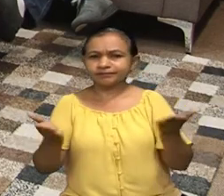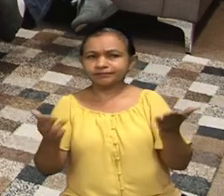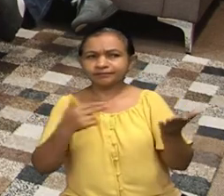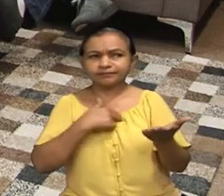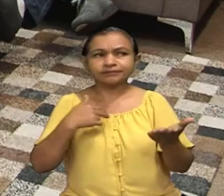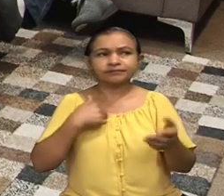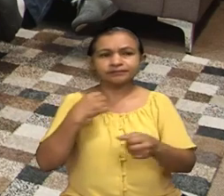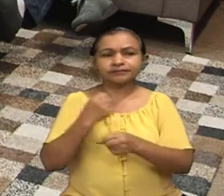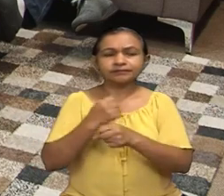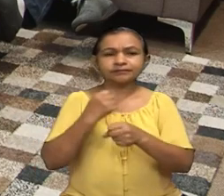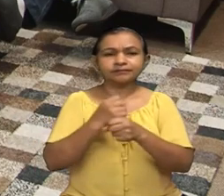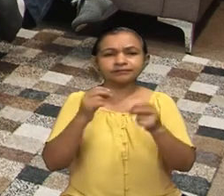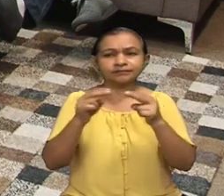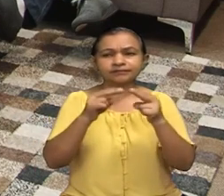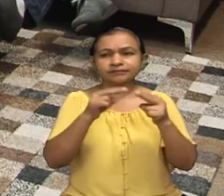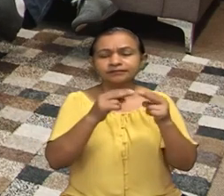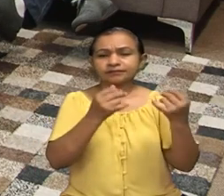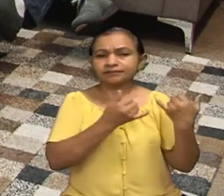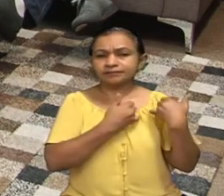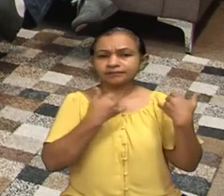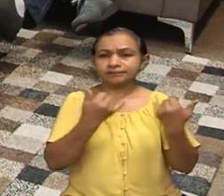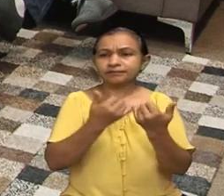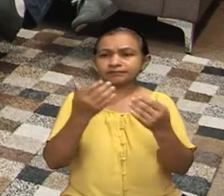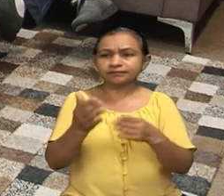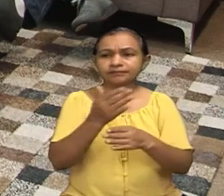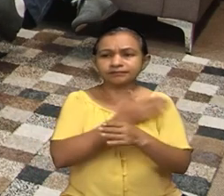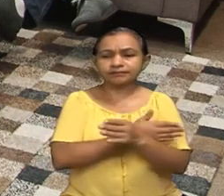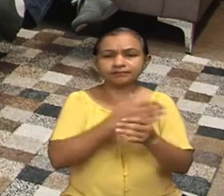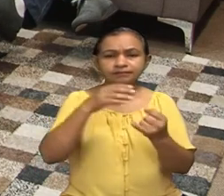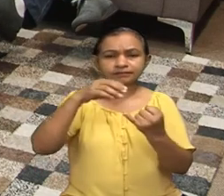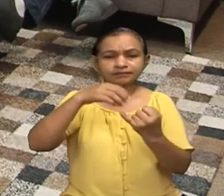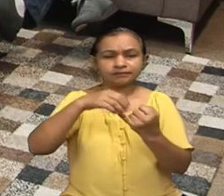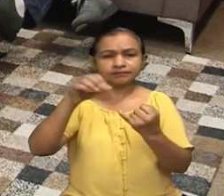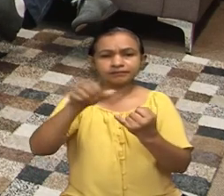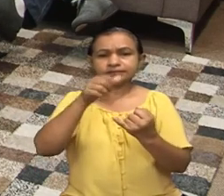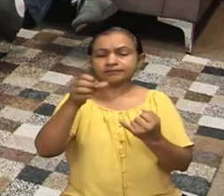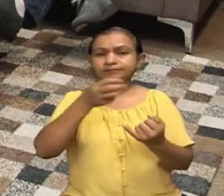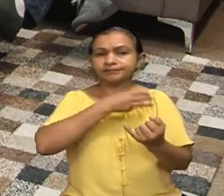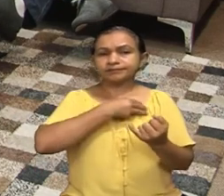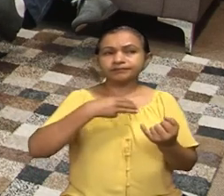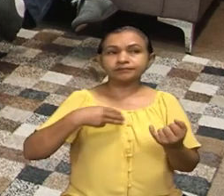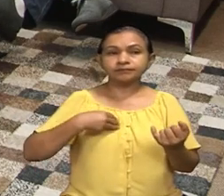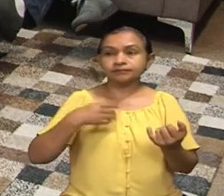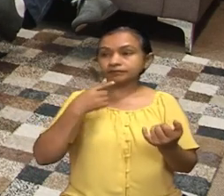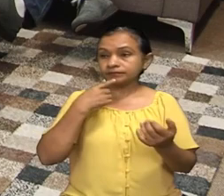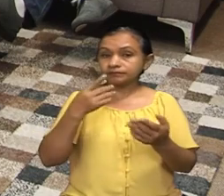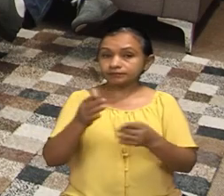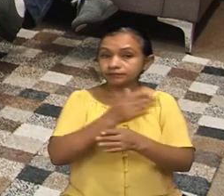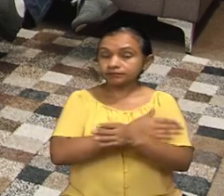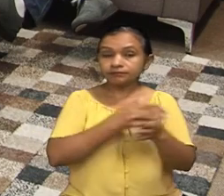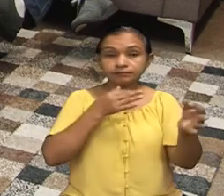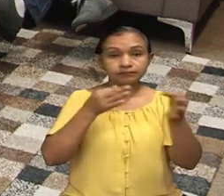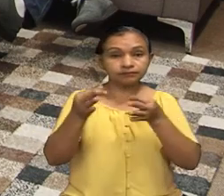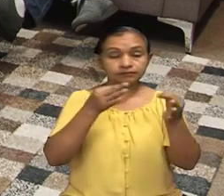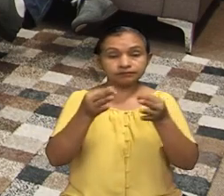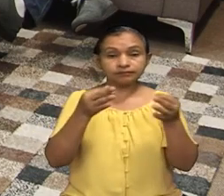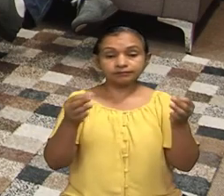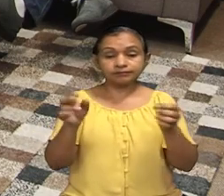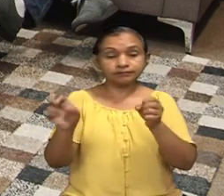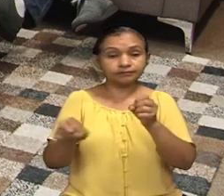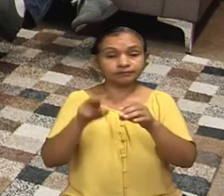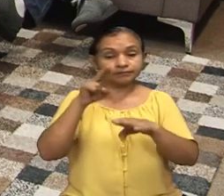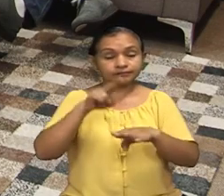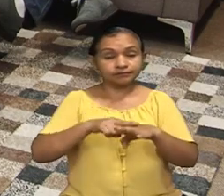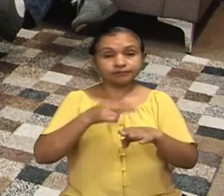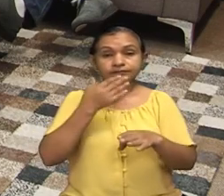trabajo articulado e interinstitucional? Usted mencionaba INATEC, pero también con otros ministerios. Exacto. Como te decía, como parte del Sistema Nacional para